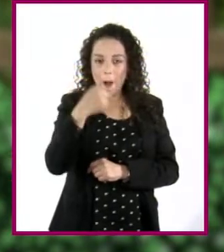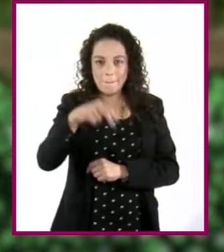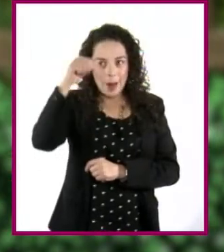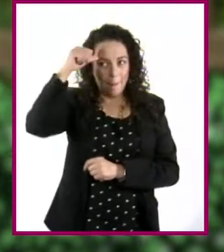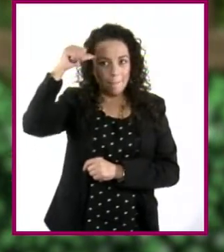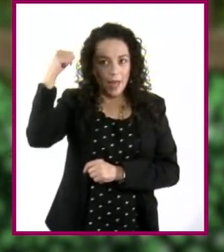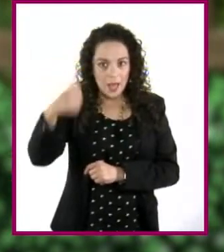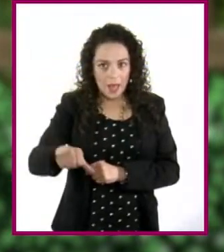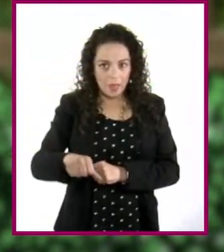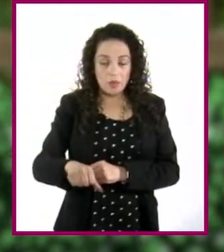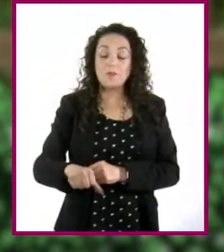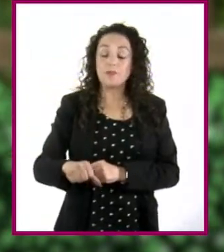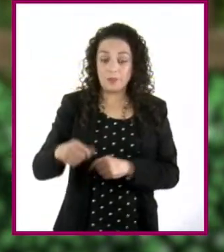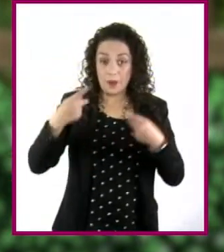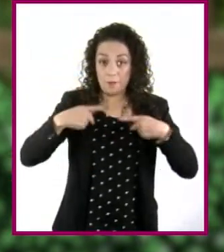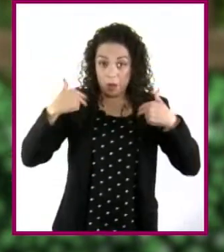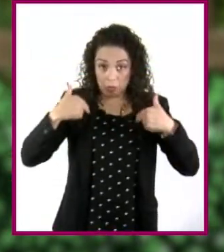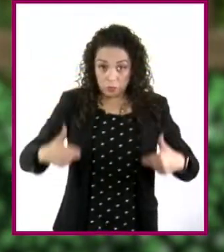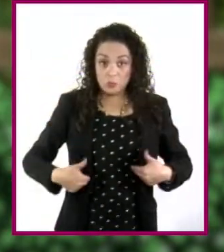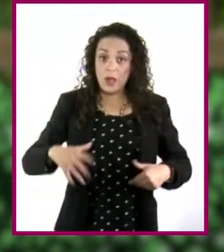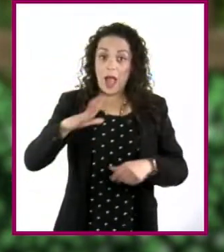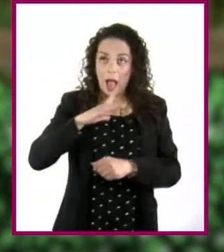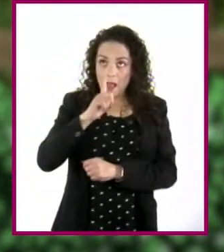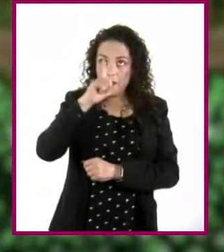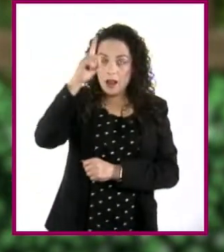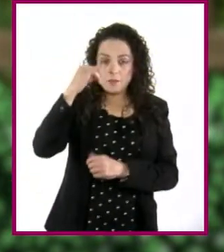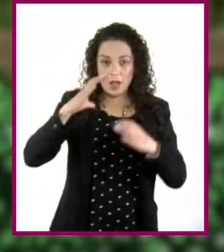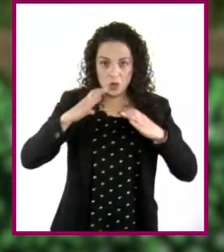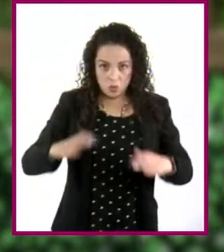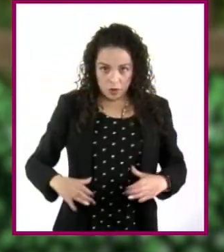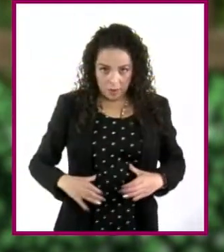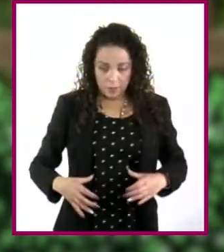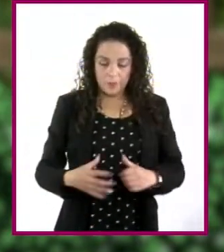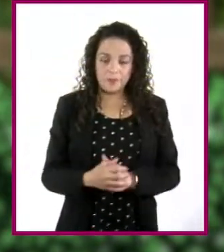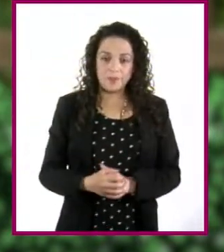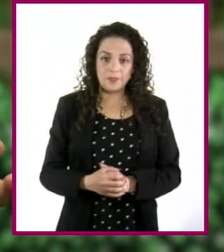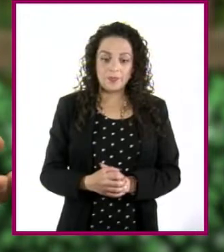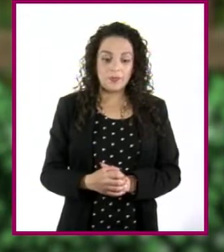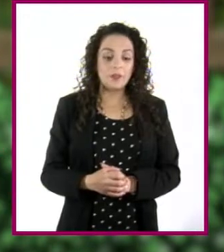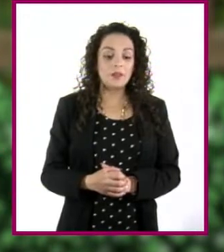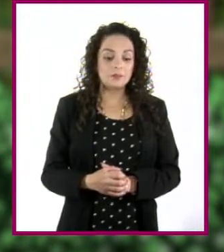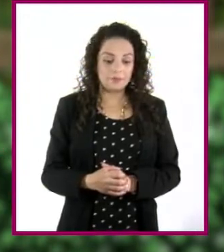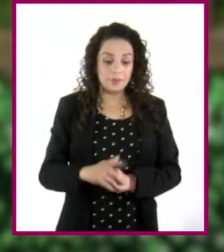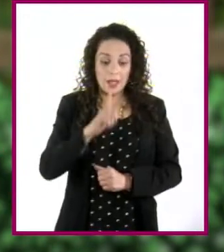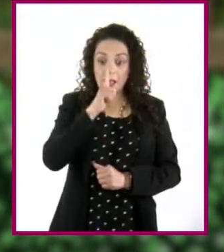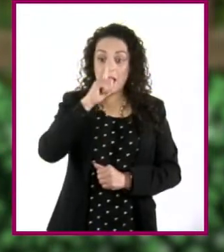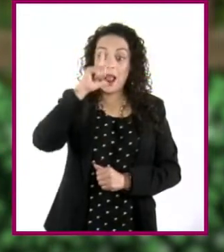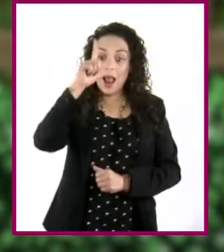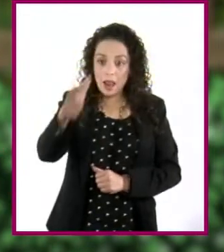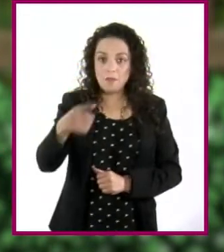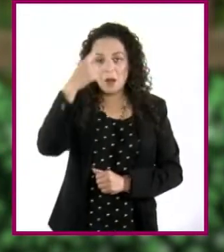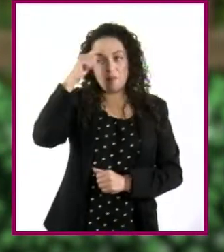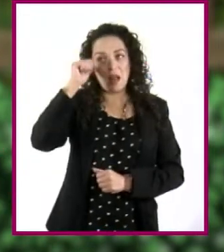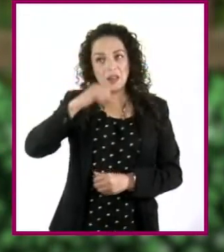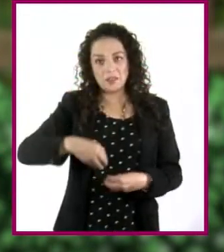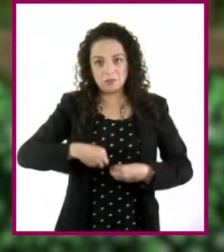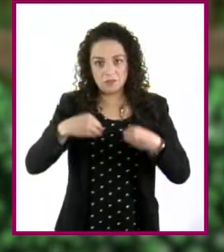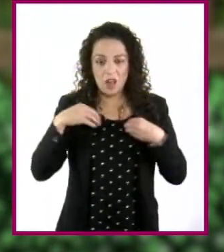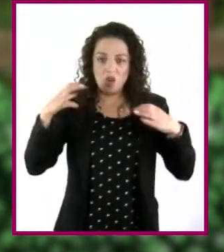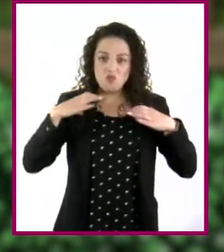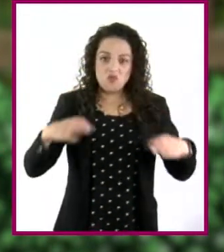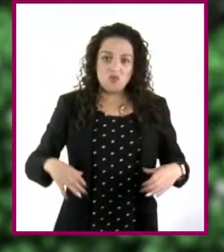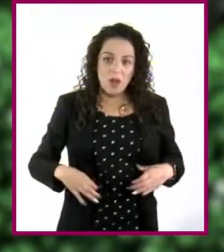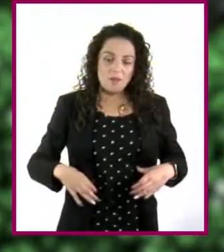alma y un cuerpo. El alma es inmaterial y el cuerpo es pura materia. El alma es inmortal y el cuerpo